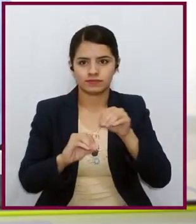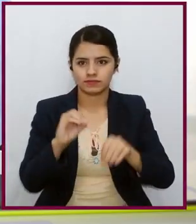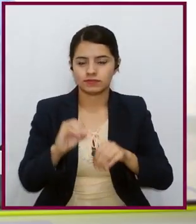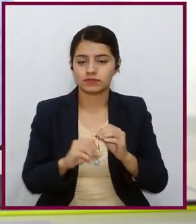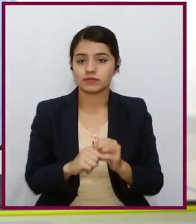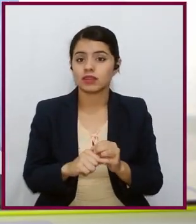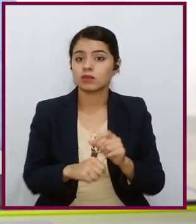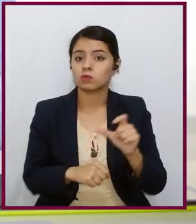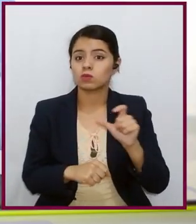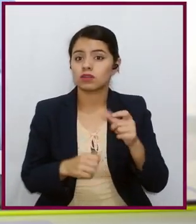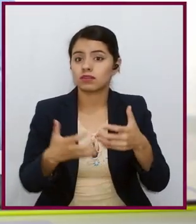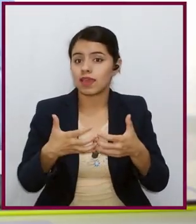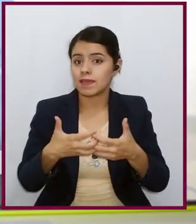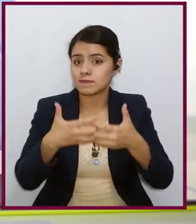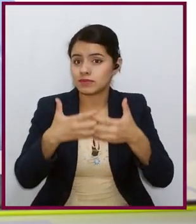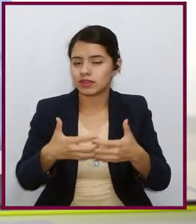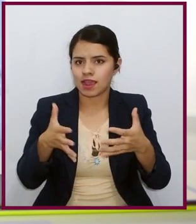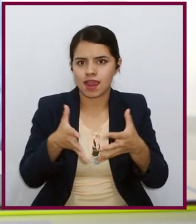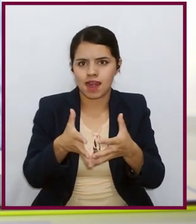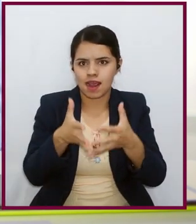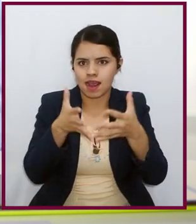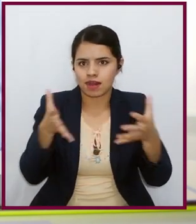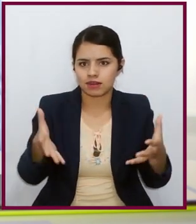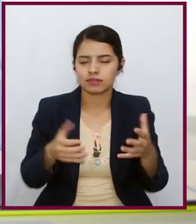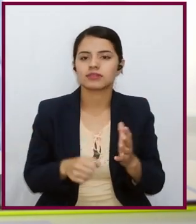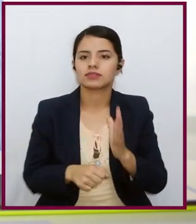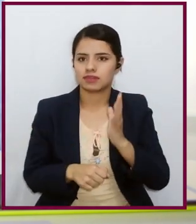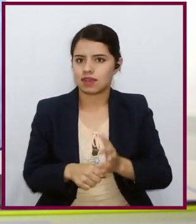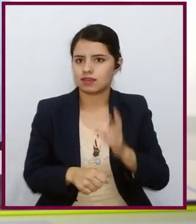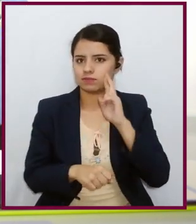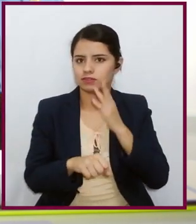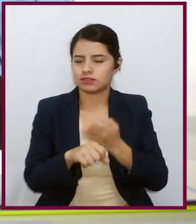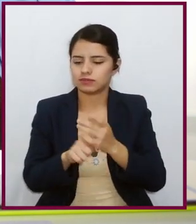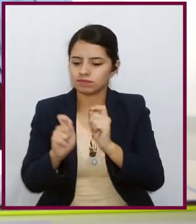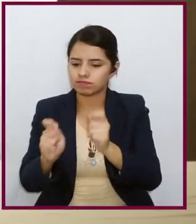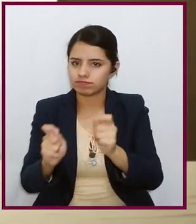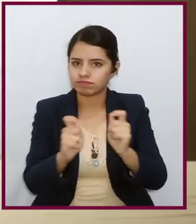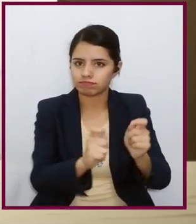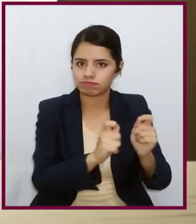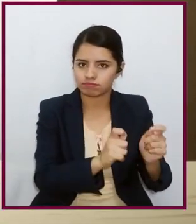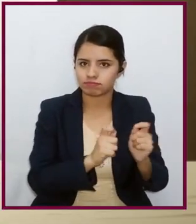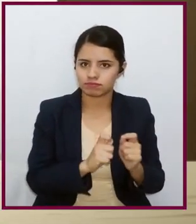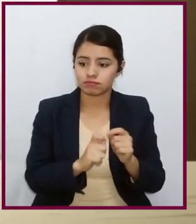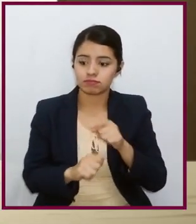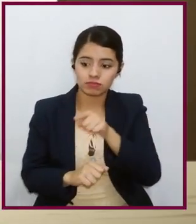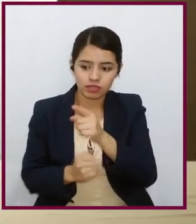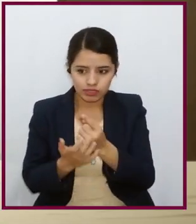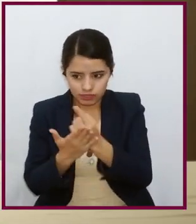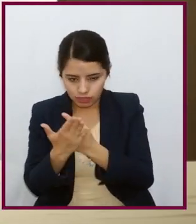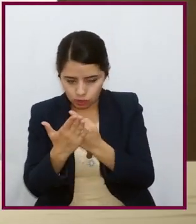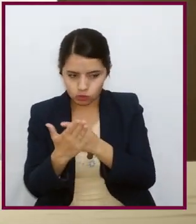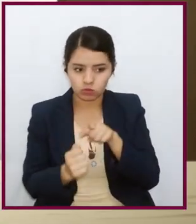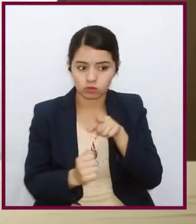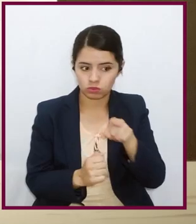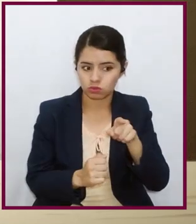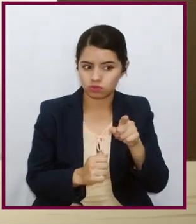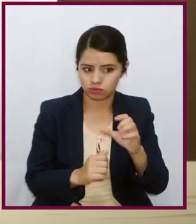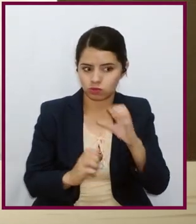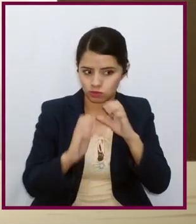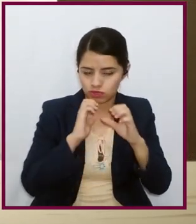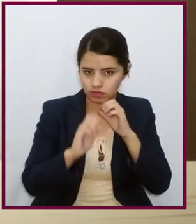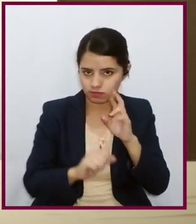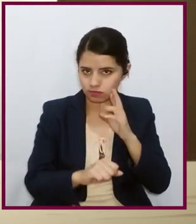de imágenes para poder construir la infografía. En ese sentido, hay herramientas muy poderosas, gratuitas, que te dan